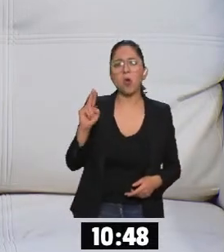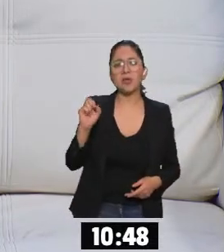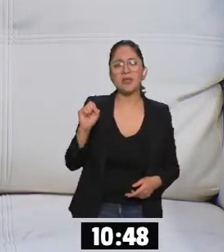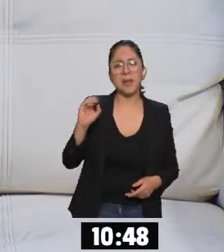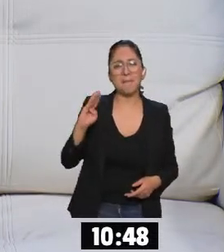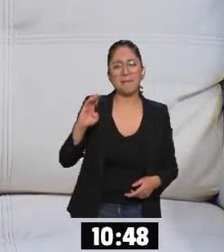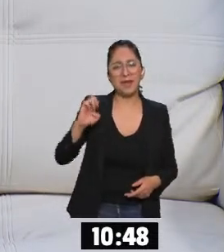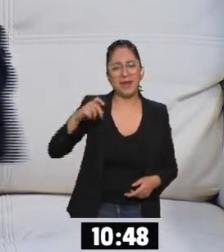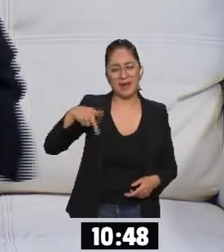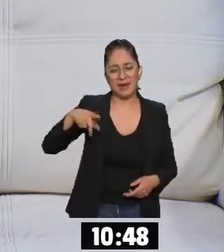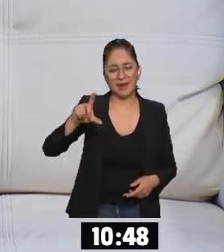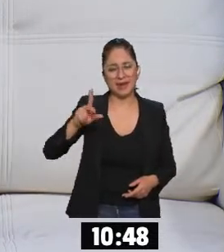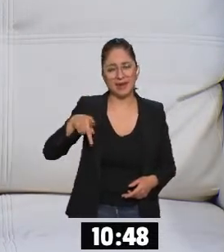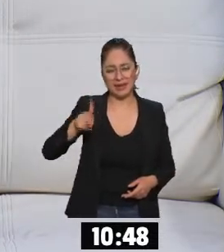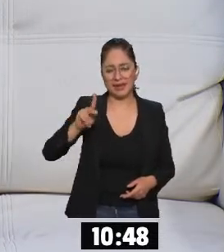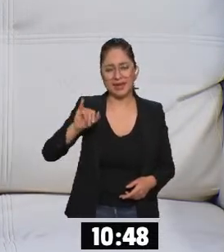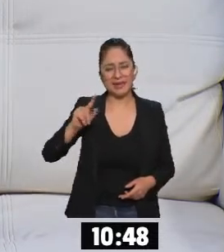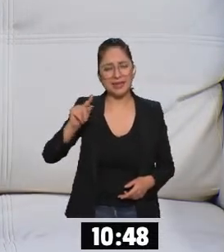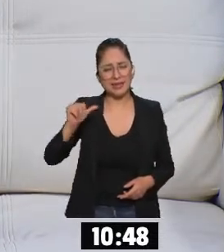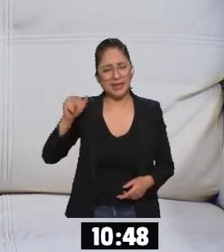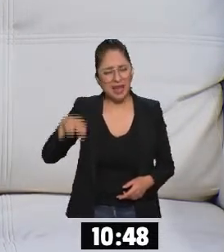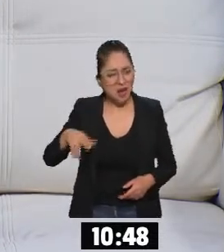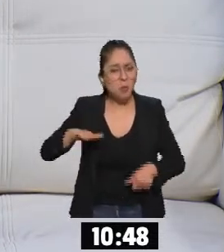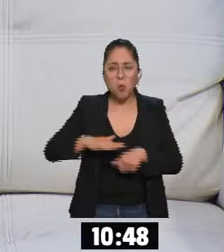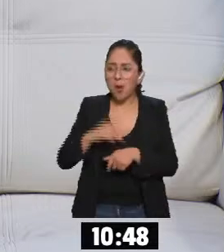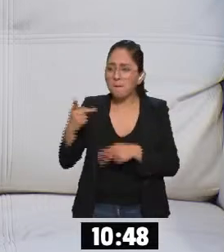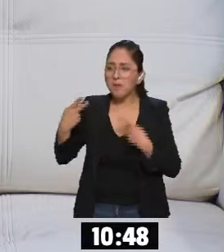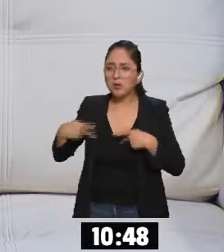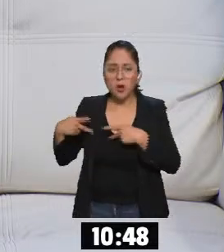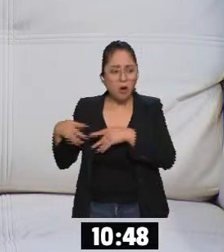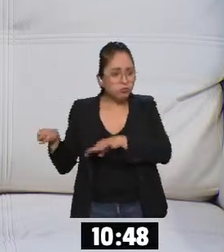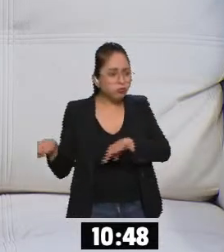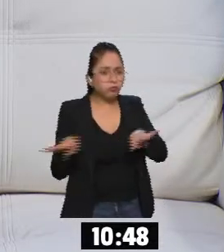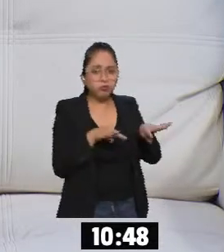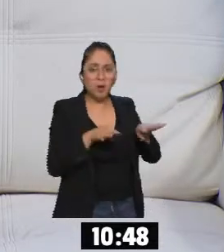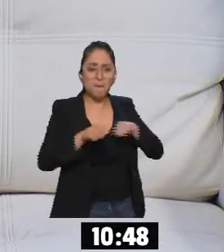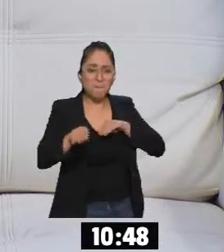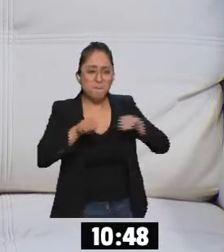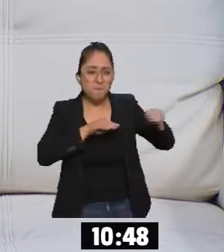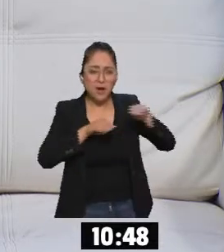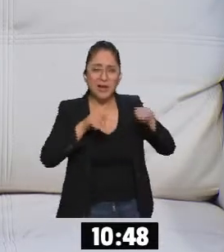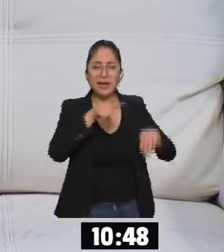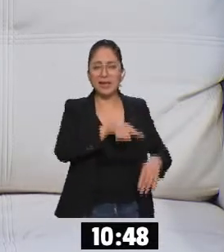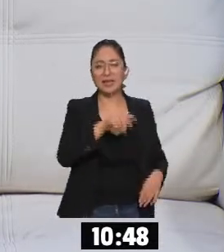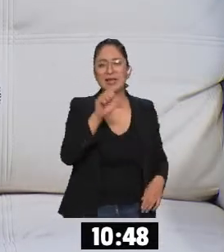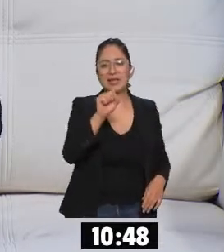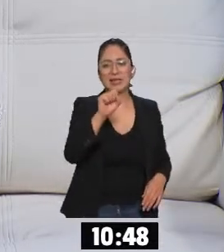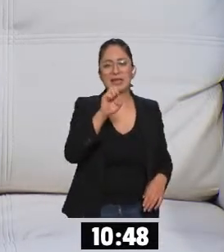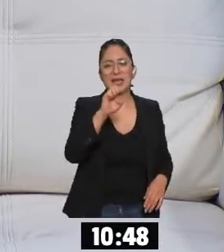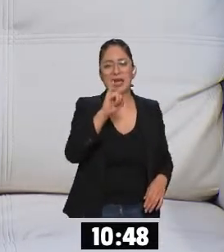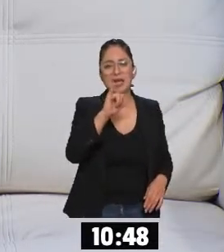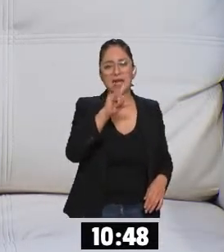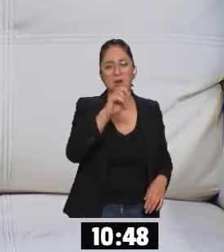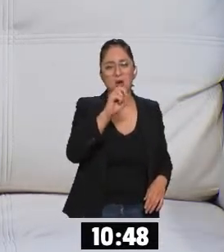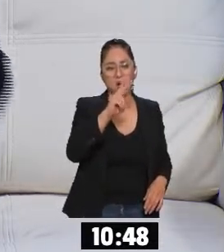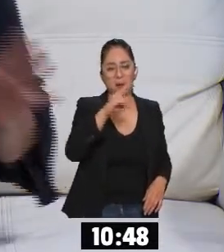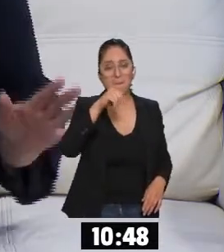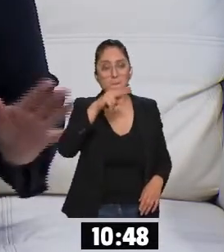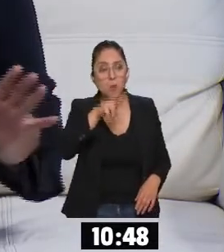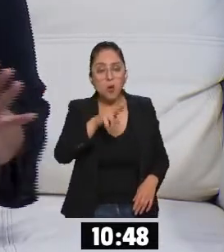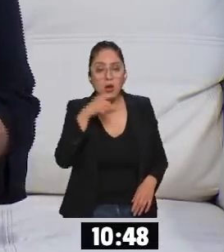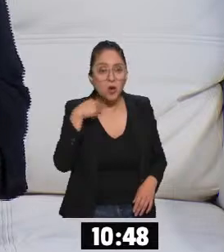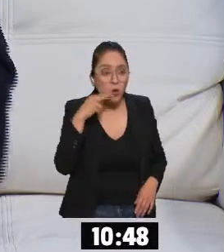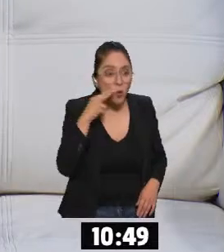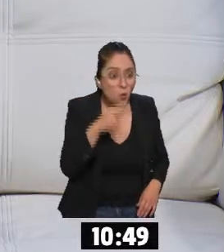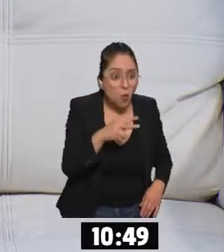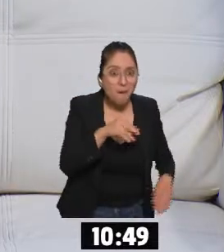famosos debido a que sus gimnastas artísticas hicieron una coreografía padrísima de Sailor Moon. Bueno, yo soy fan de Sailor Moon y del manga, me